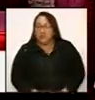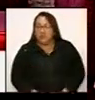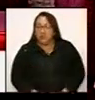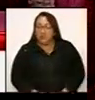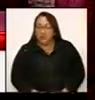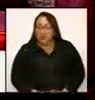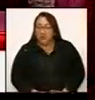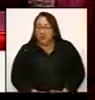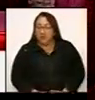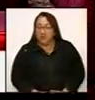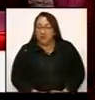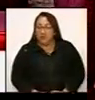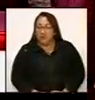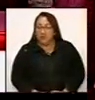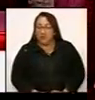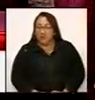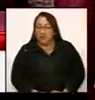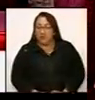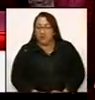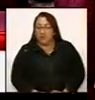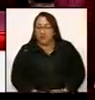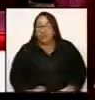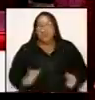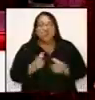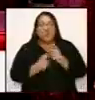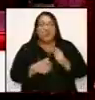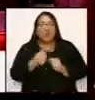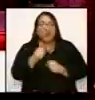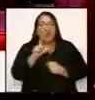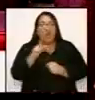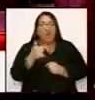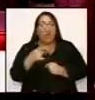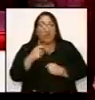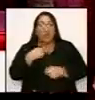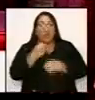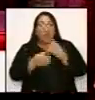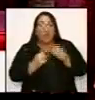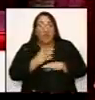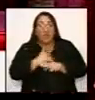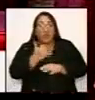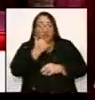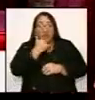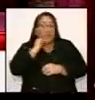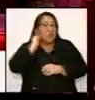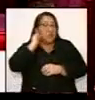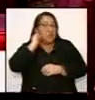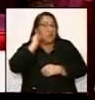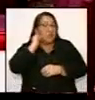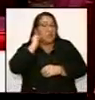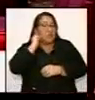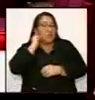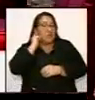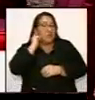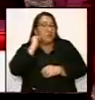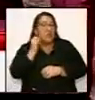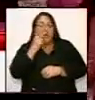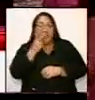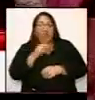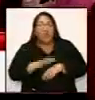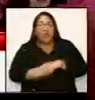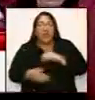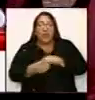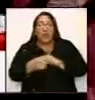¿Alguna una participación? Congresista Luz Salgado. Sí, presidente, comentaba, me había equivocado, recién estamos viendo este